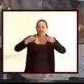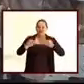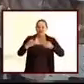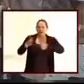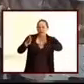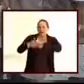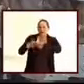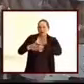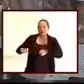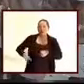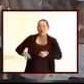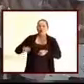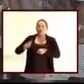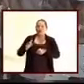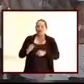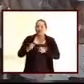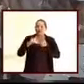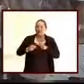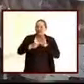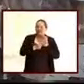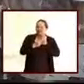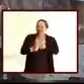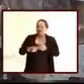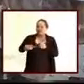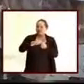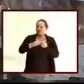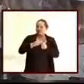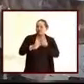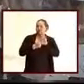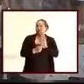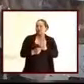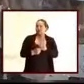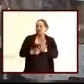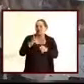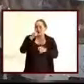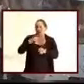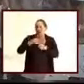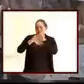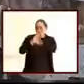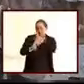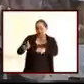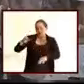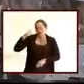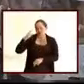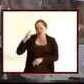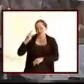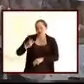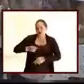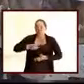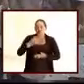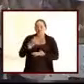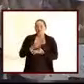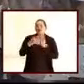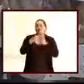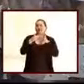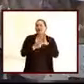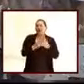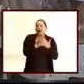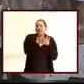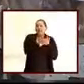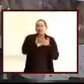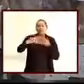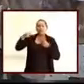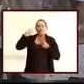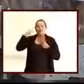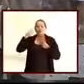el próximo gobierno, tiene que dar resultados, porque eso es lo que se merecen las y los poblanos. Ese es el único requisito, amar a Puebla y